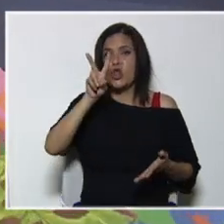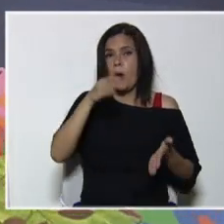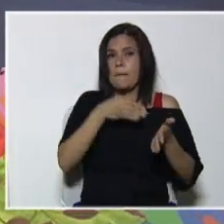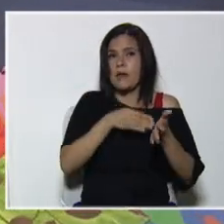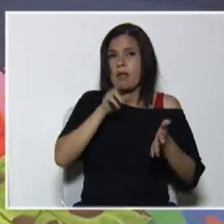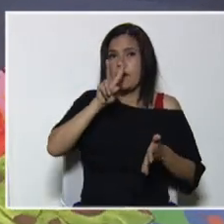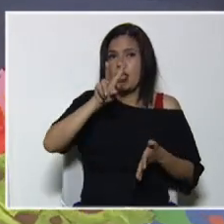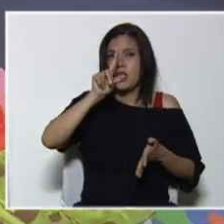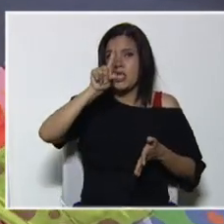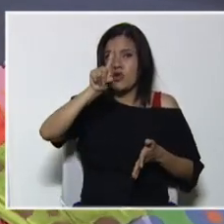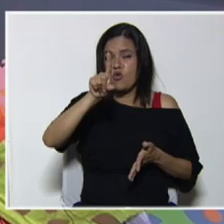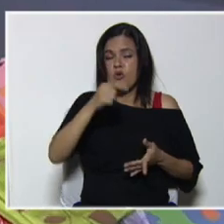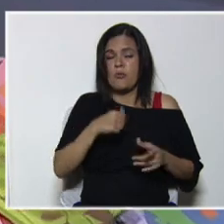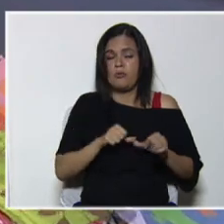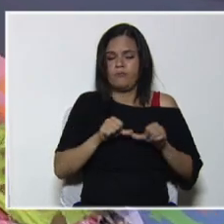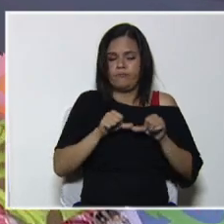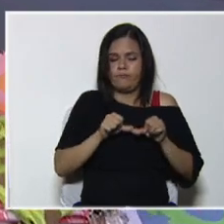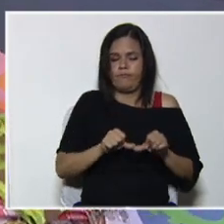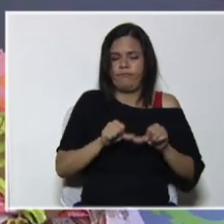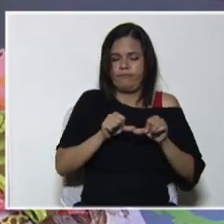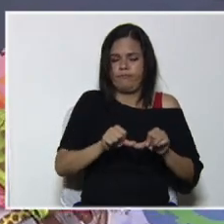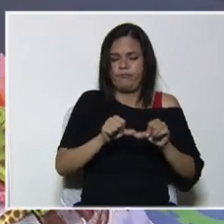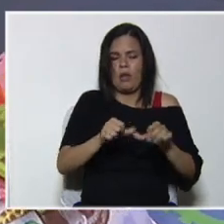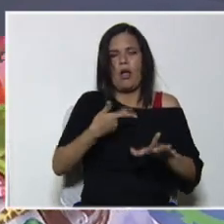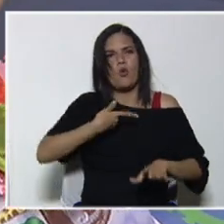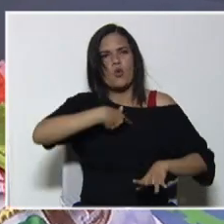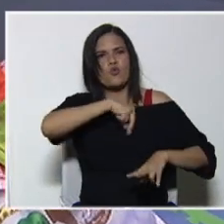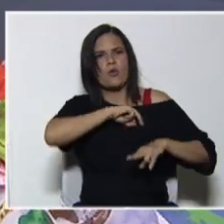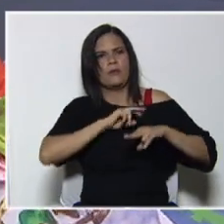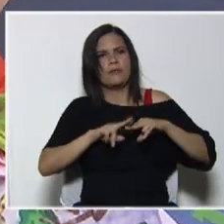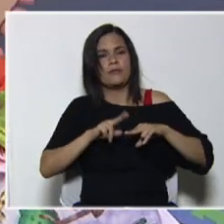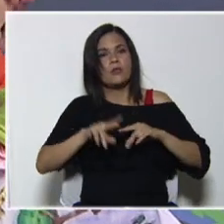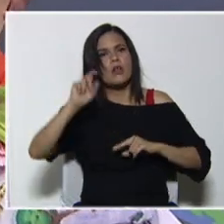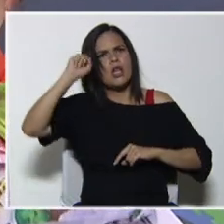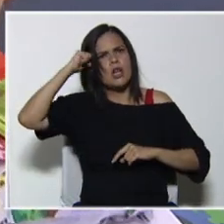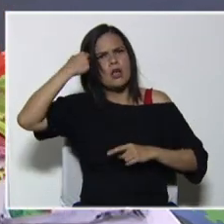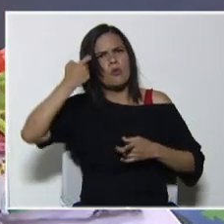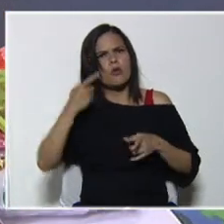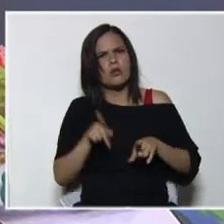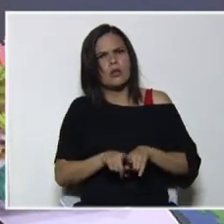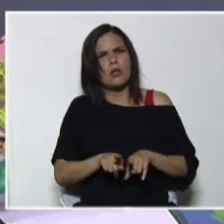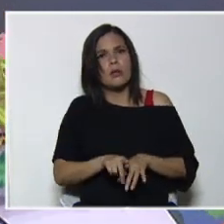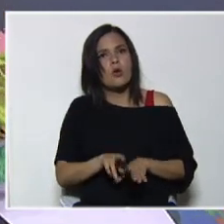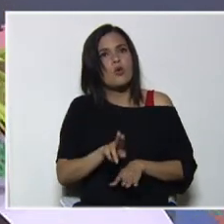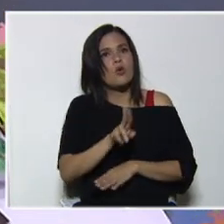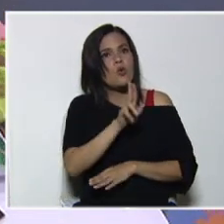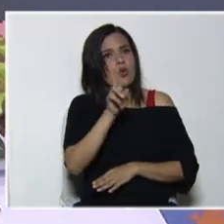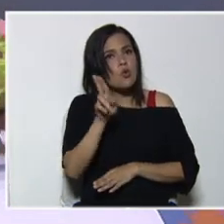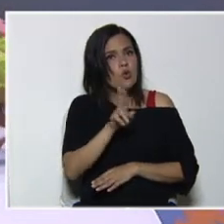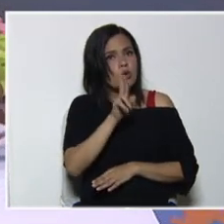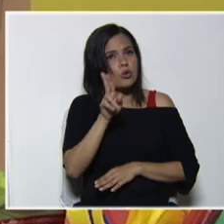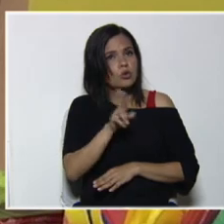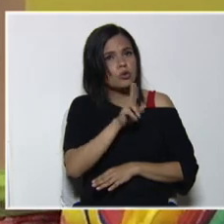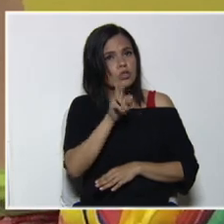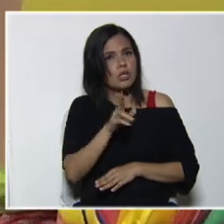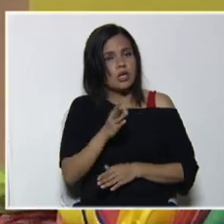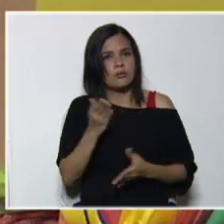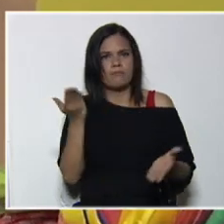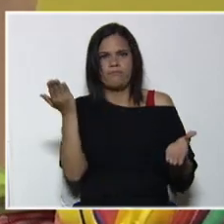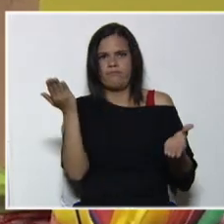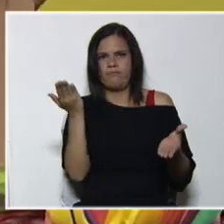estar avanzando con nuestras niñas y nuestros niños. Les recuerdo también utilizar la